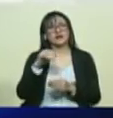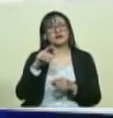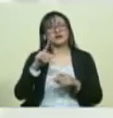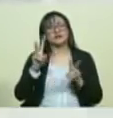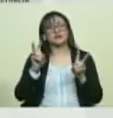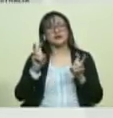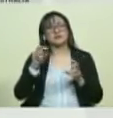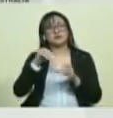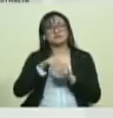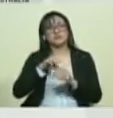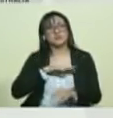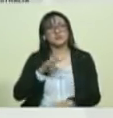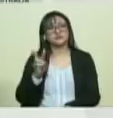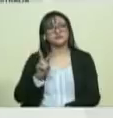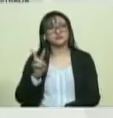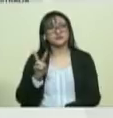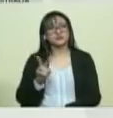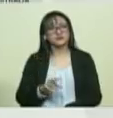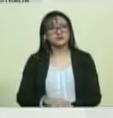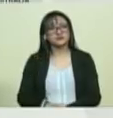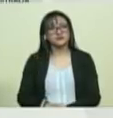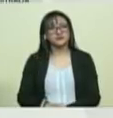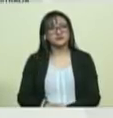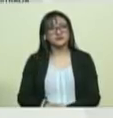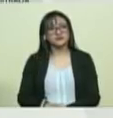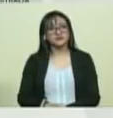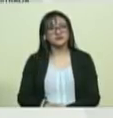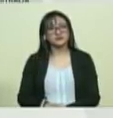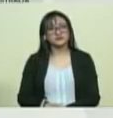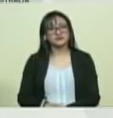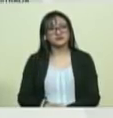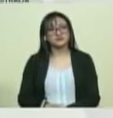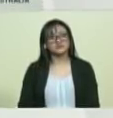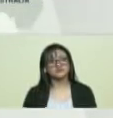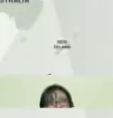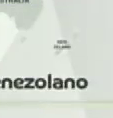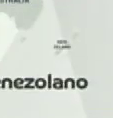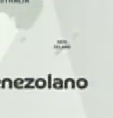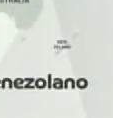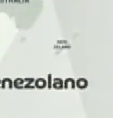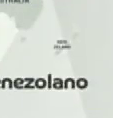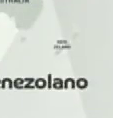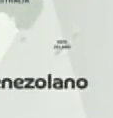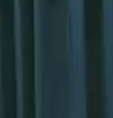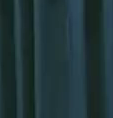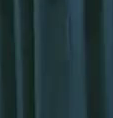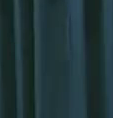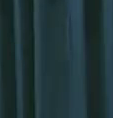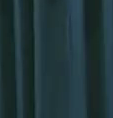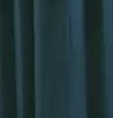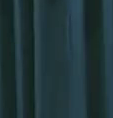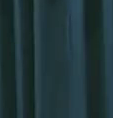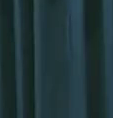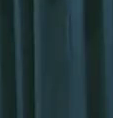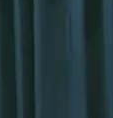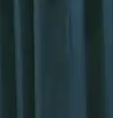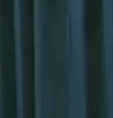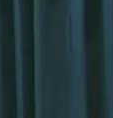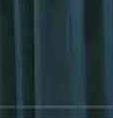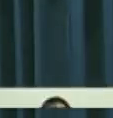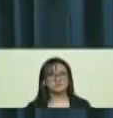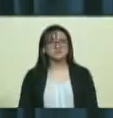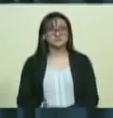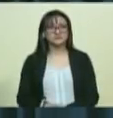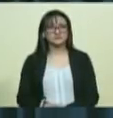venezuela ellos se arrogan la condición de comunidad entonces no son convenientes nuestras son unos países agresivos son unos